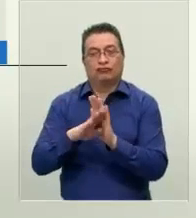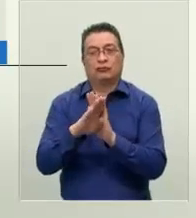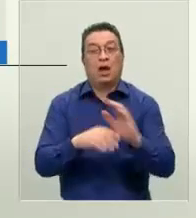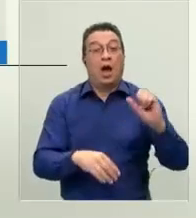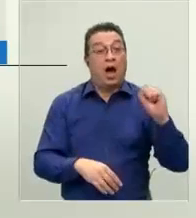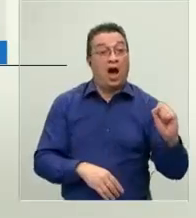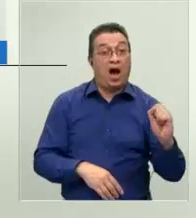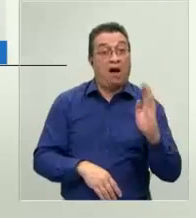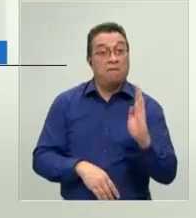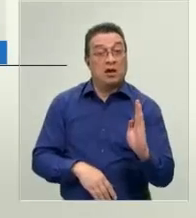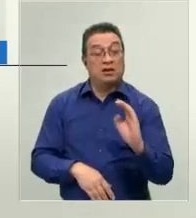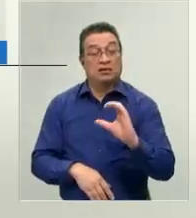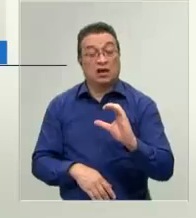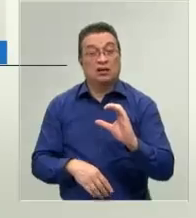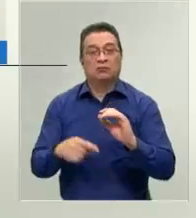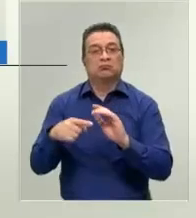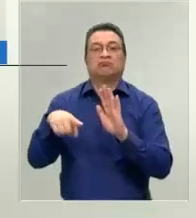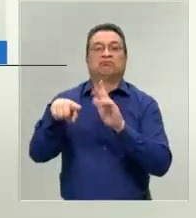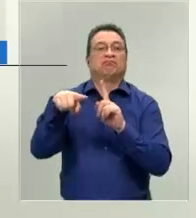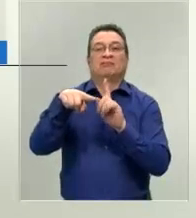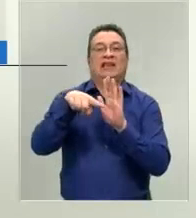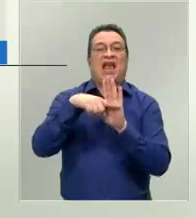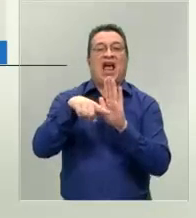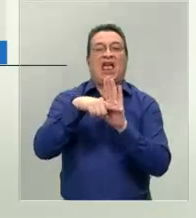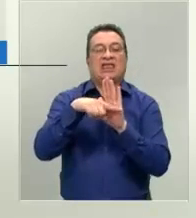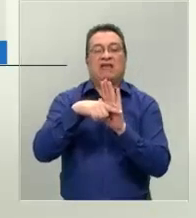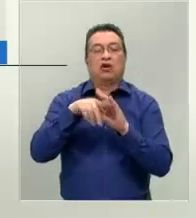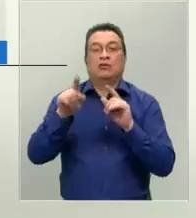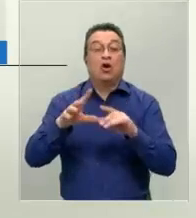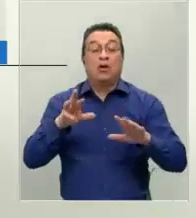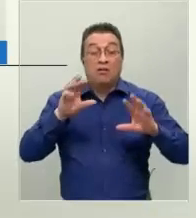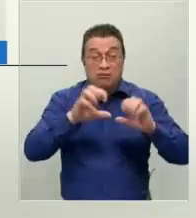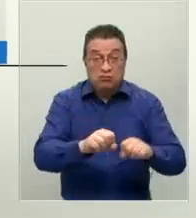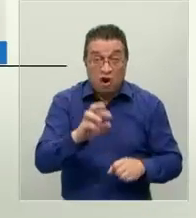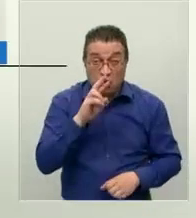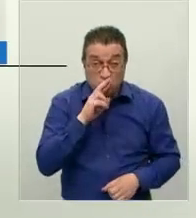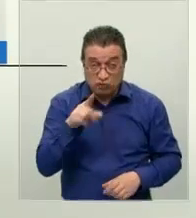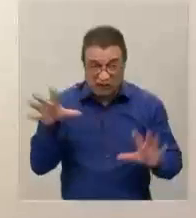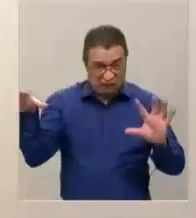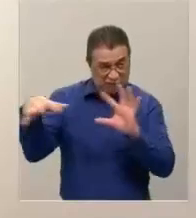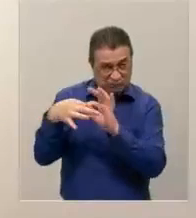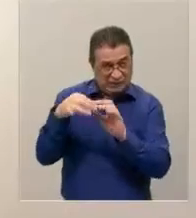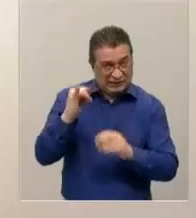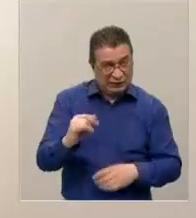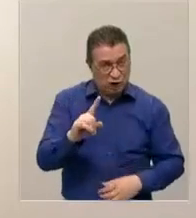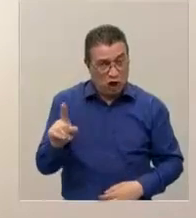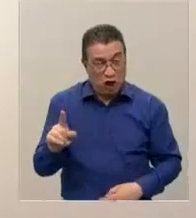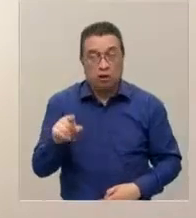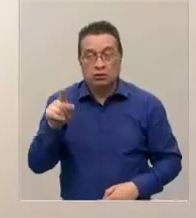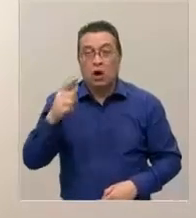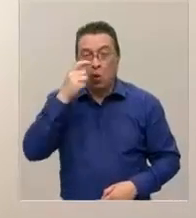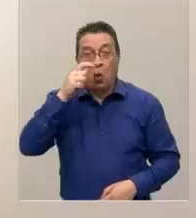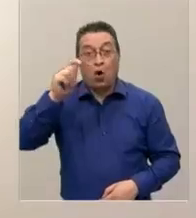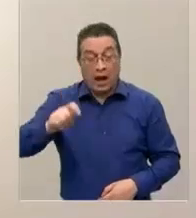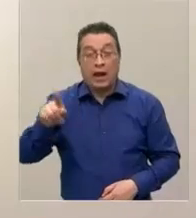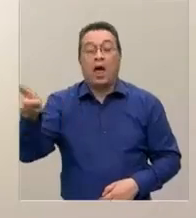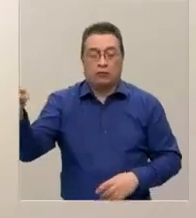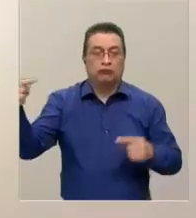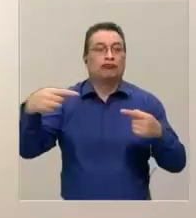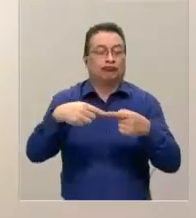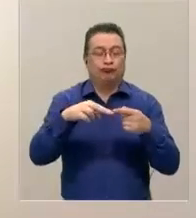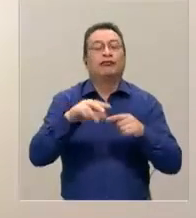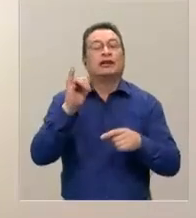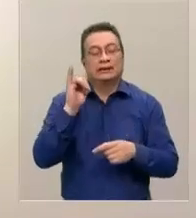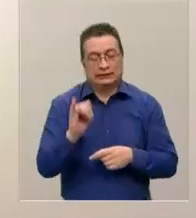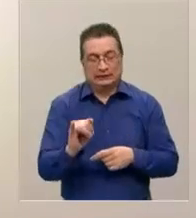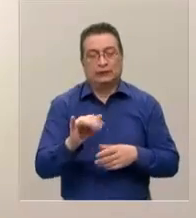A, B y C retrocedieron. ¿Cuánto tuvo que ver la invasión de Rusia en estos resultados? El conflicto en Ucrania ha afectado a las bolsas en el mundo, si